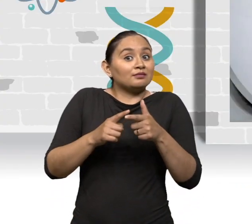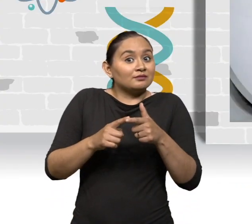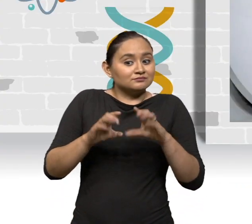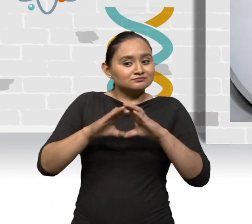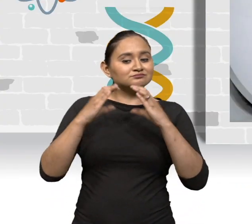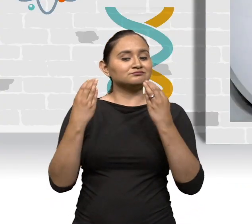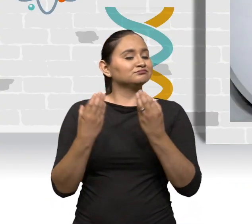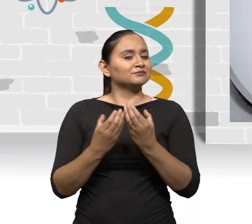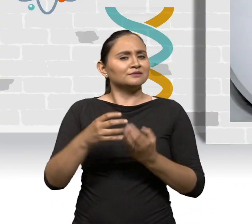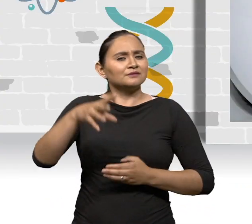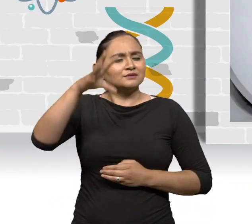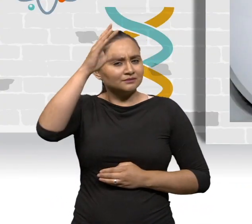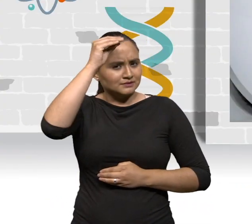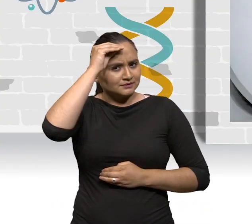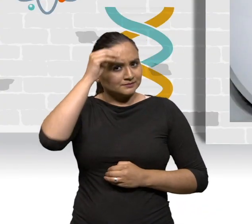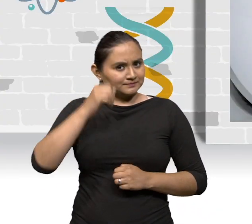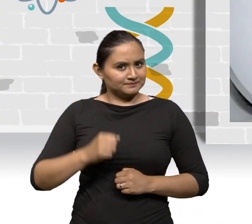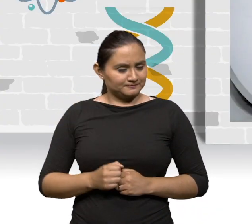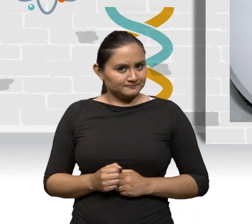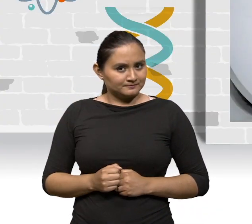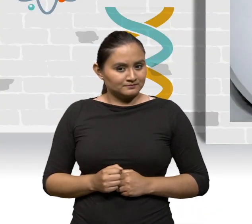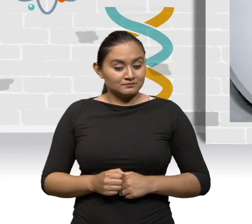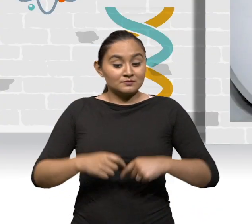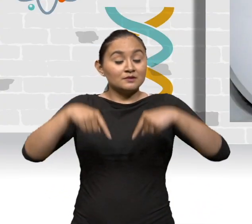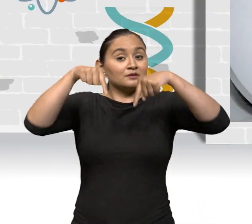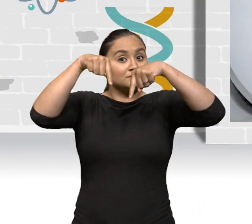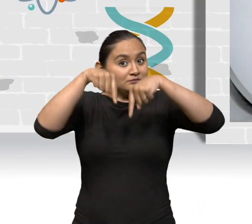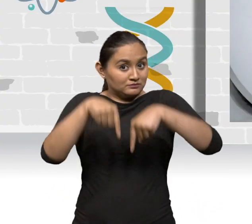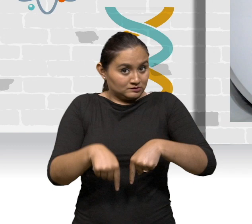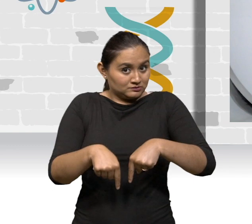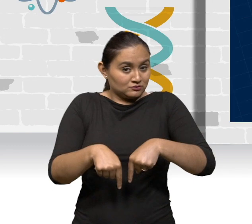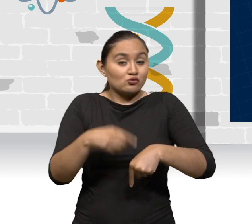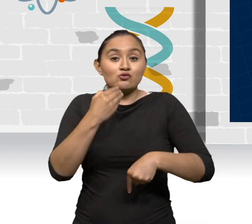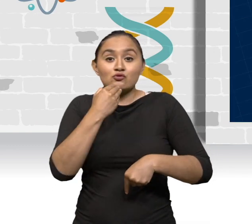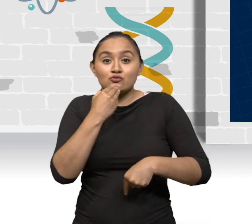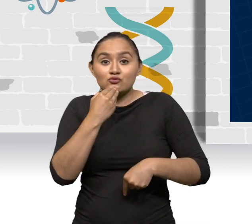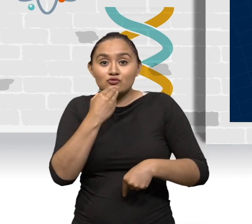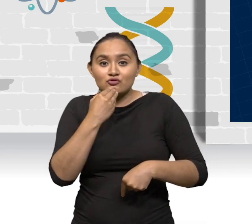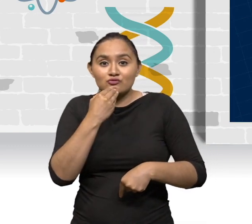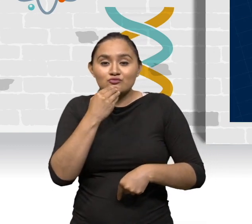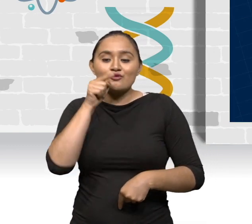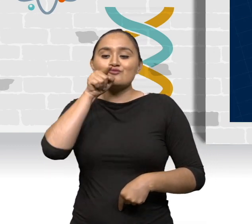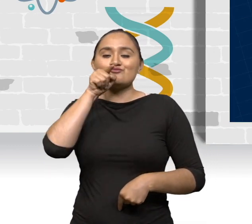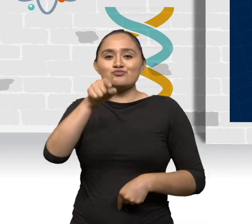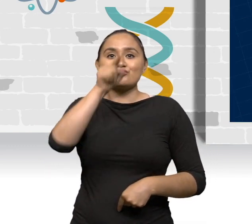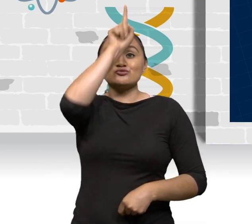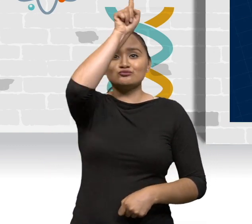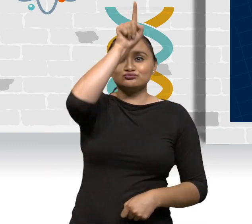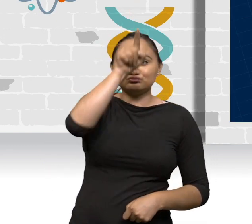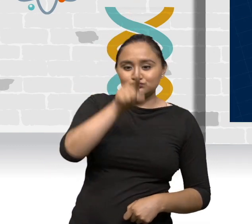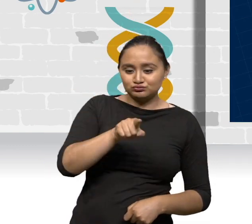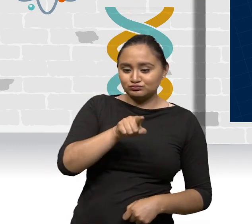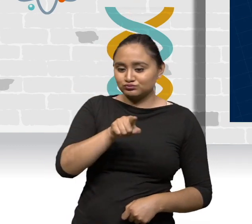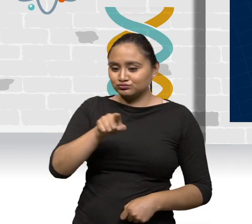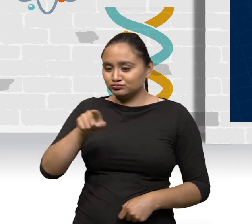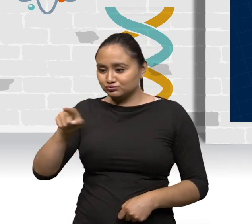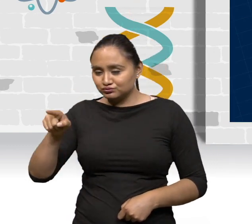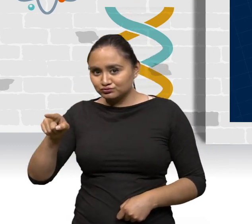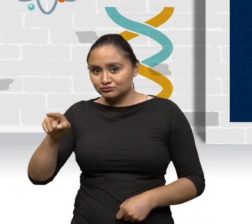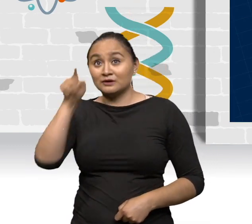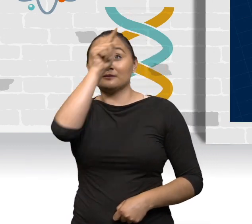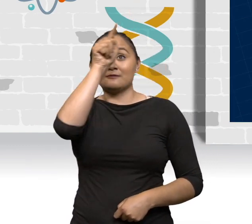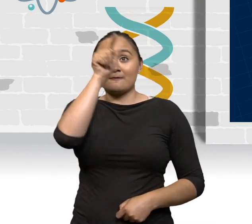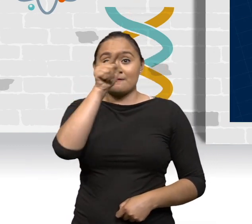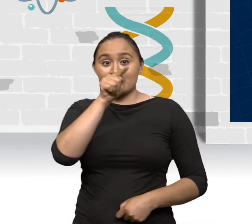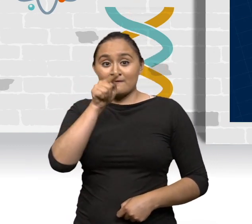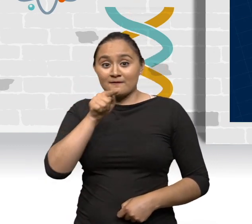Entonces, después de la clase de hoy, podemos concluir que la posición está representada por un punto en un plano cartesiano y